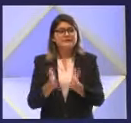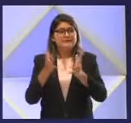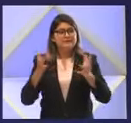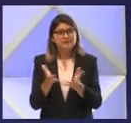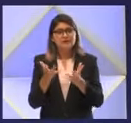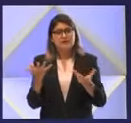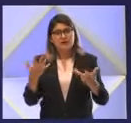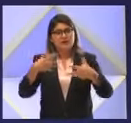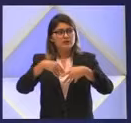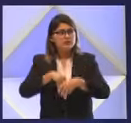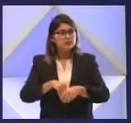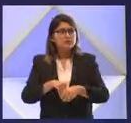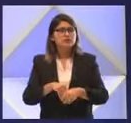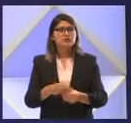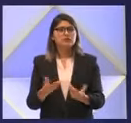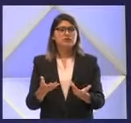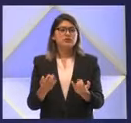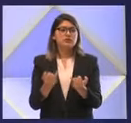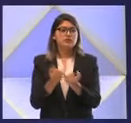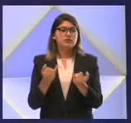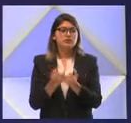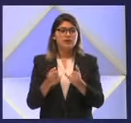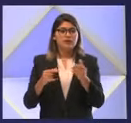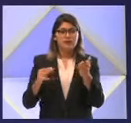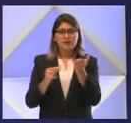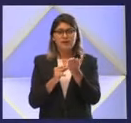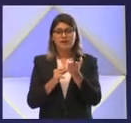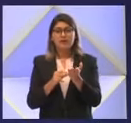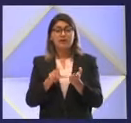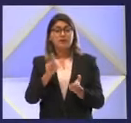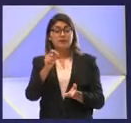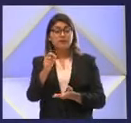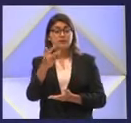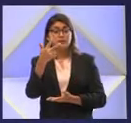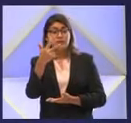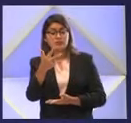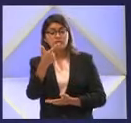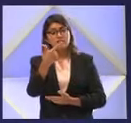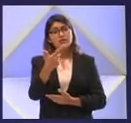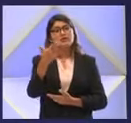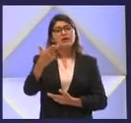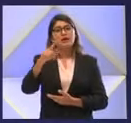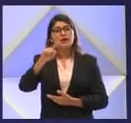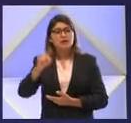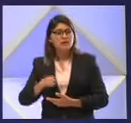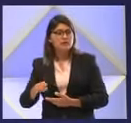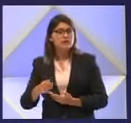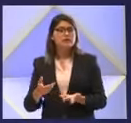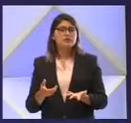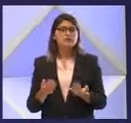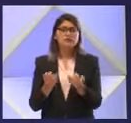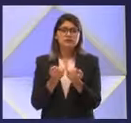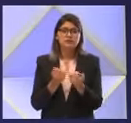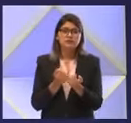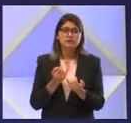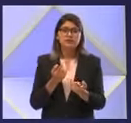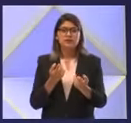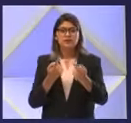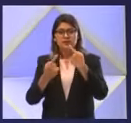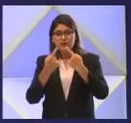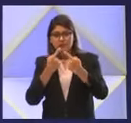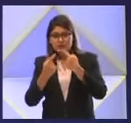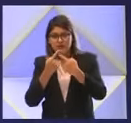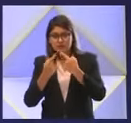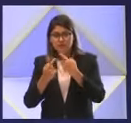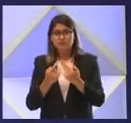la banda 28 giga hertz también este pues se discutirá a nivel internacional